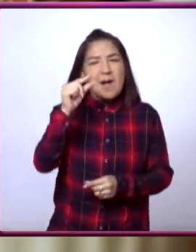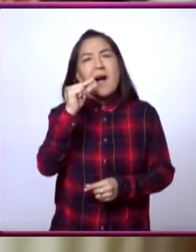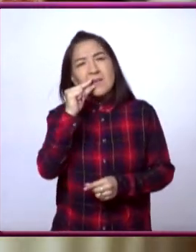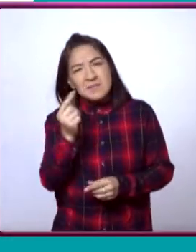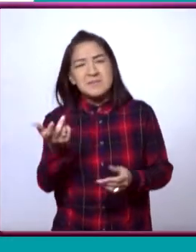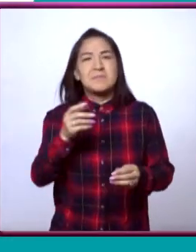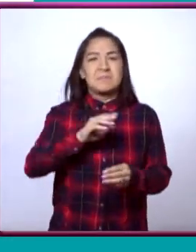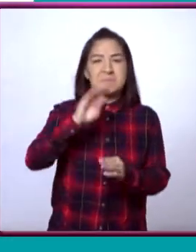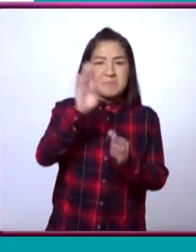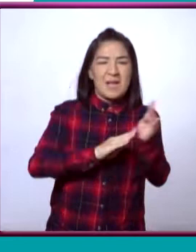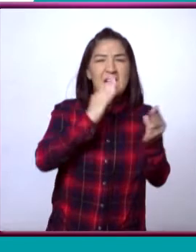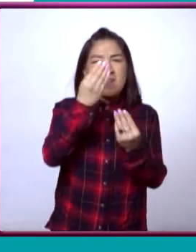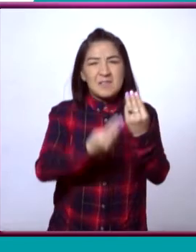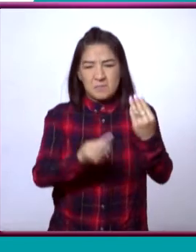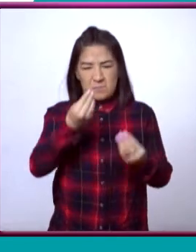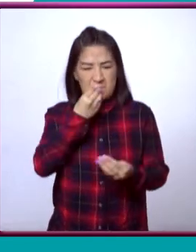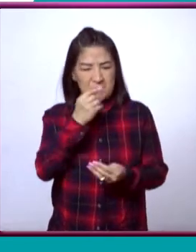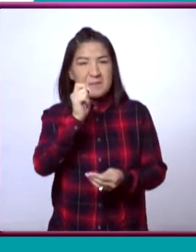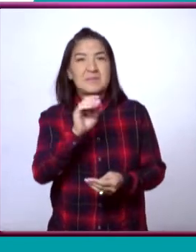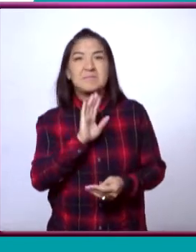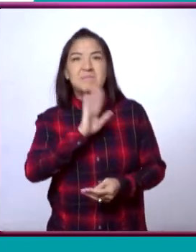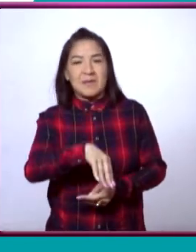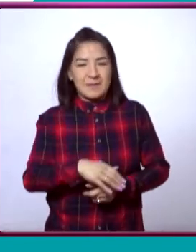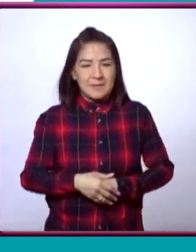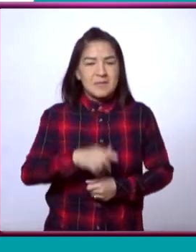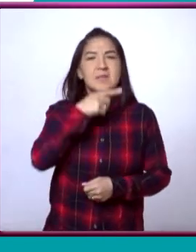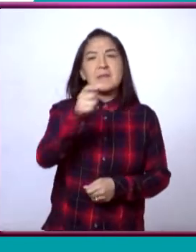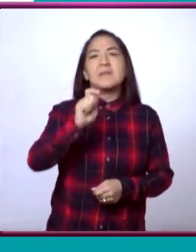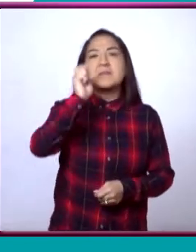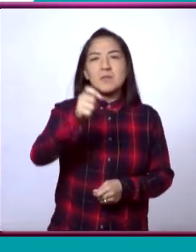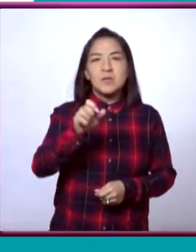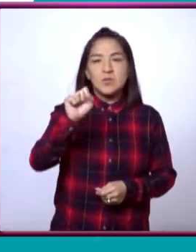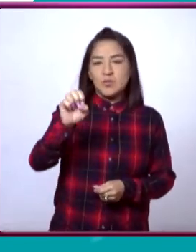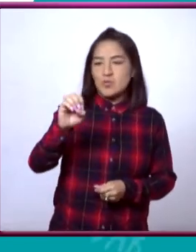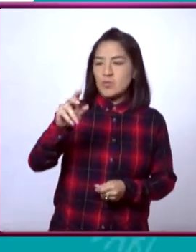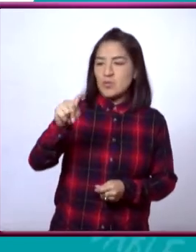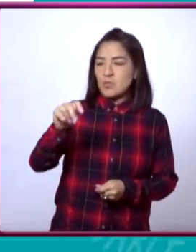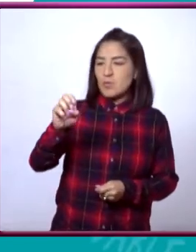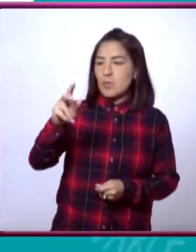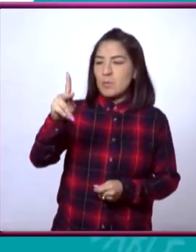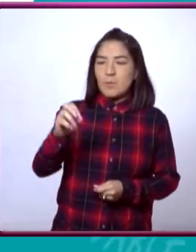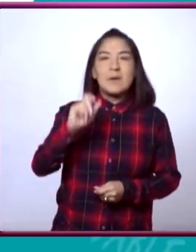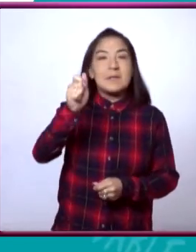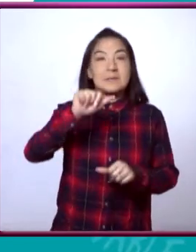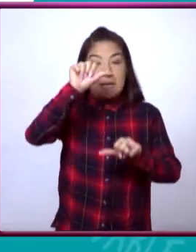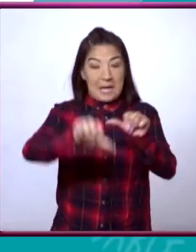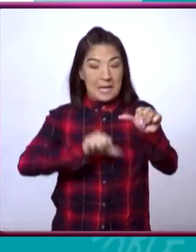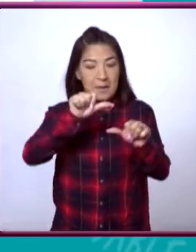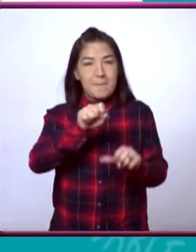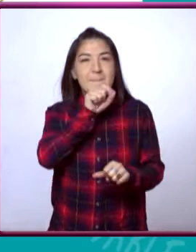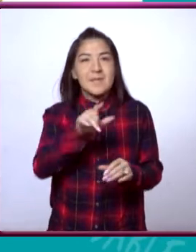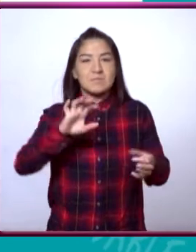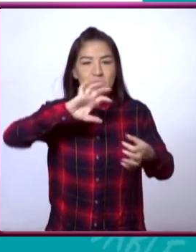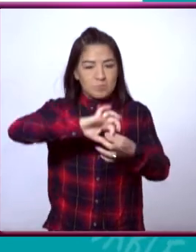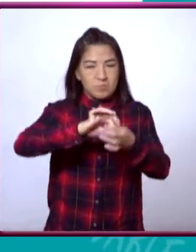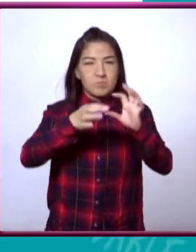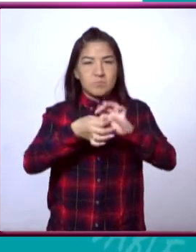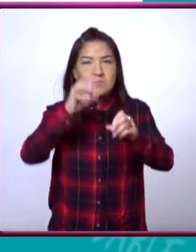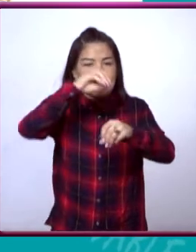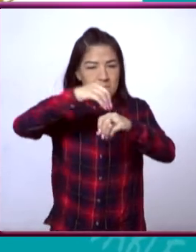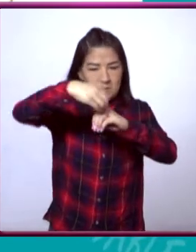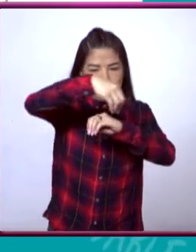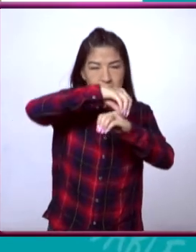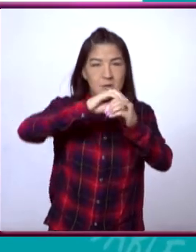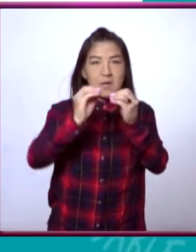comida radiactiva, vale la pena mencionar que se le dice isótopo a los átomos de un mismo elemento que tienen núcleos